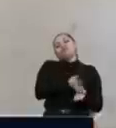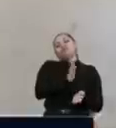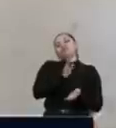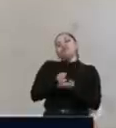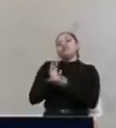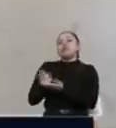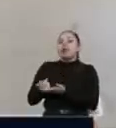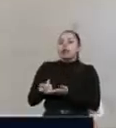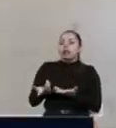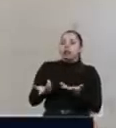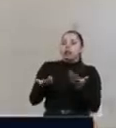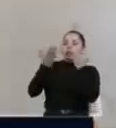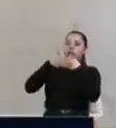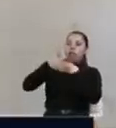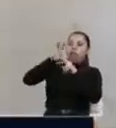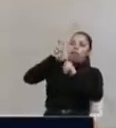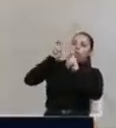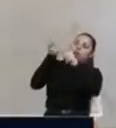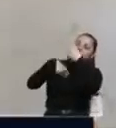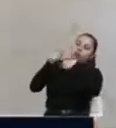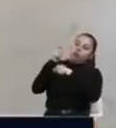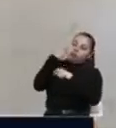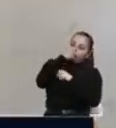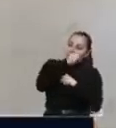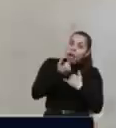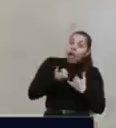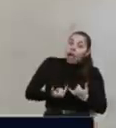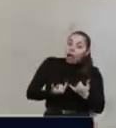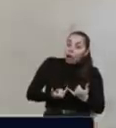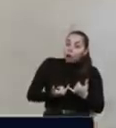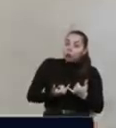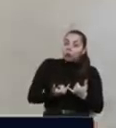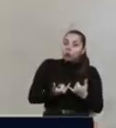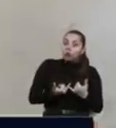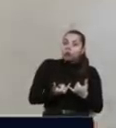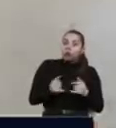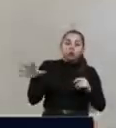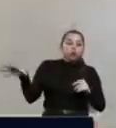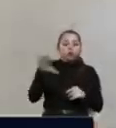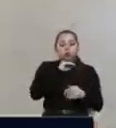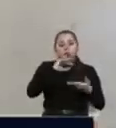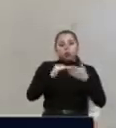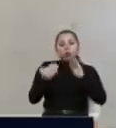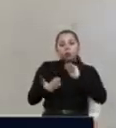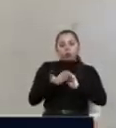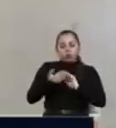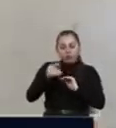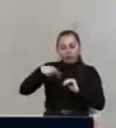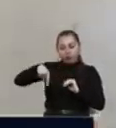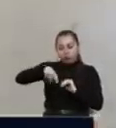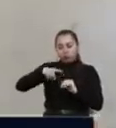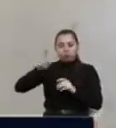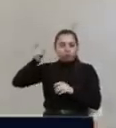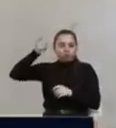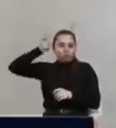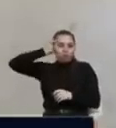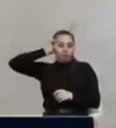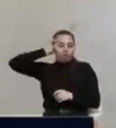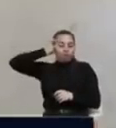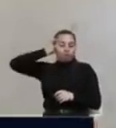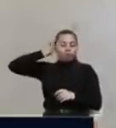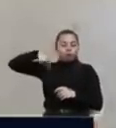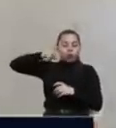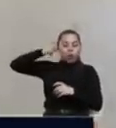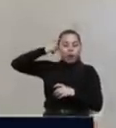Y estamos, mencionaba ahora, con toda la comunidad de inteligencia